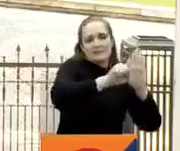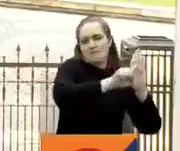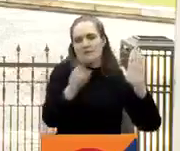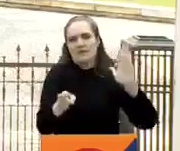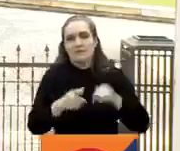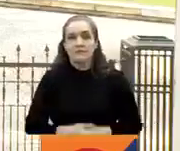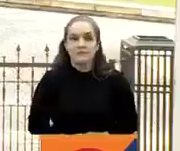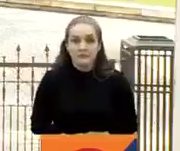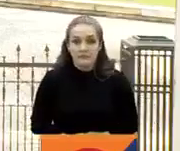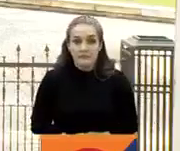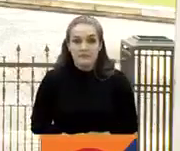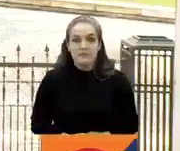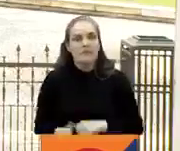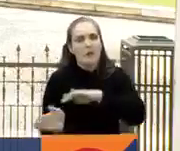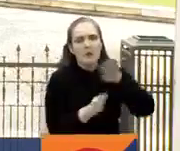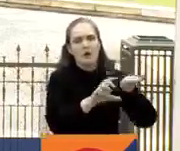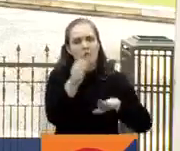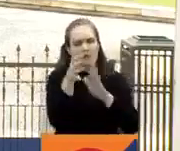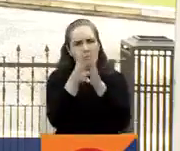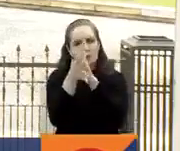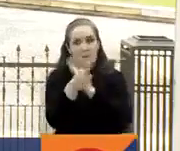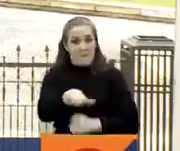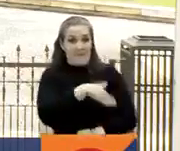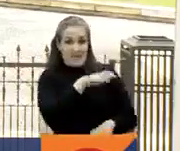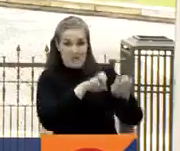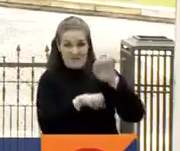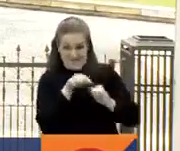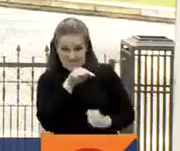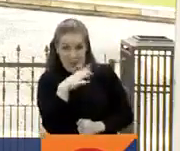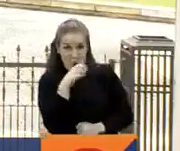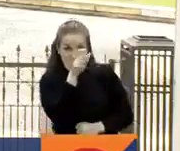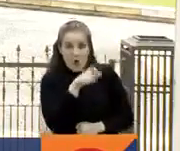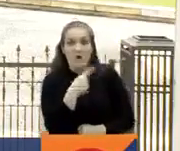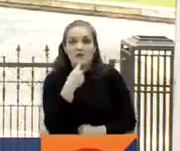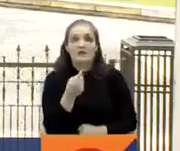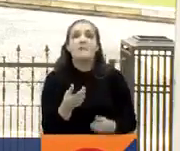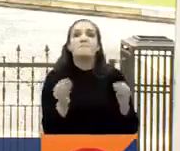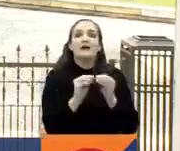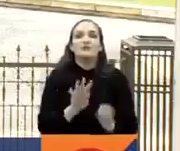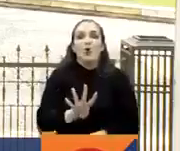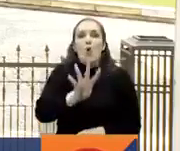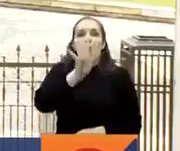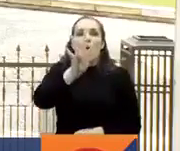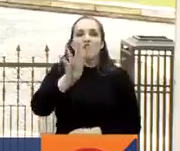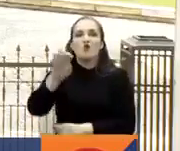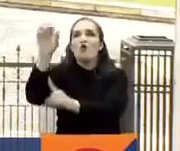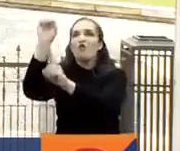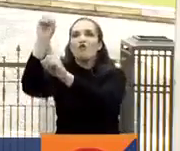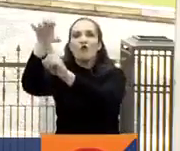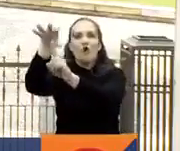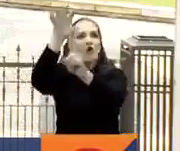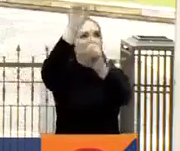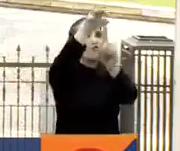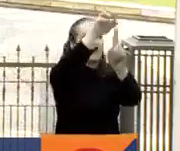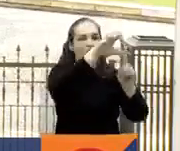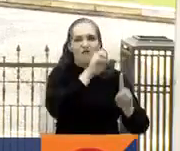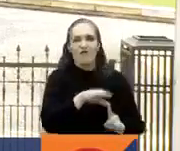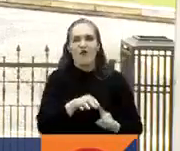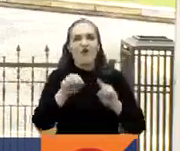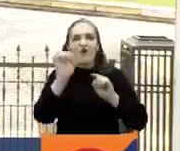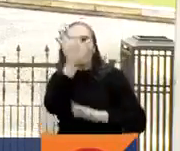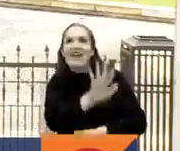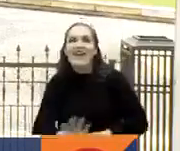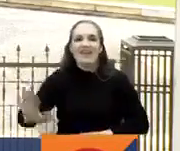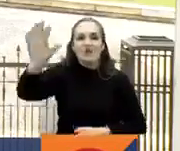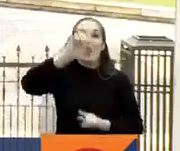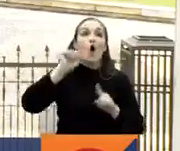Por otra parte, debemos informar que el ministro de la Defensa confirmó que se van a hacer 4 foros regionales para socializar estos proyectos de